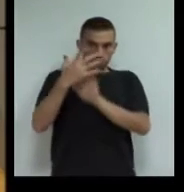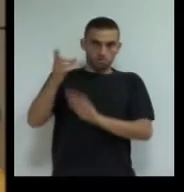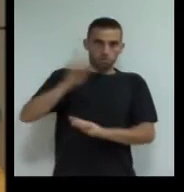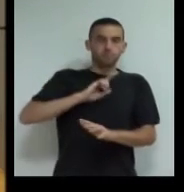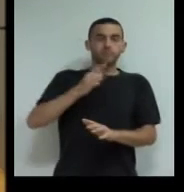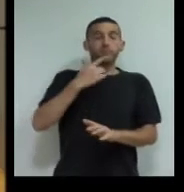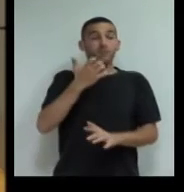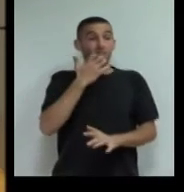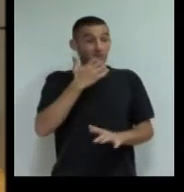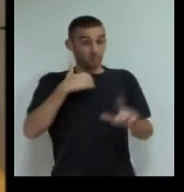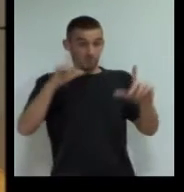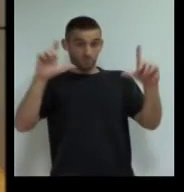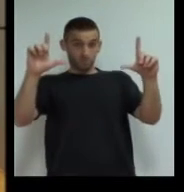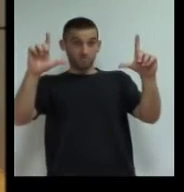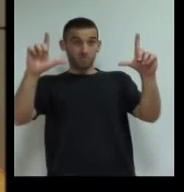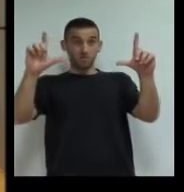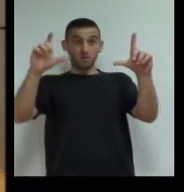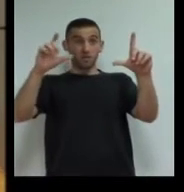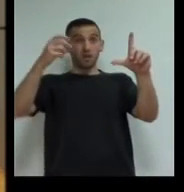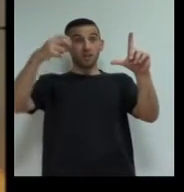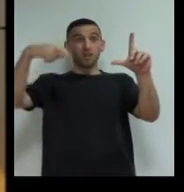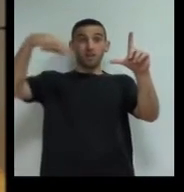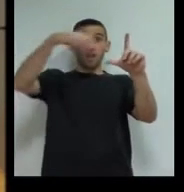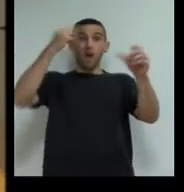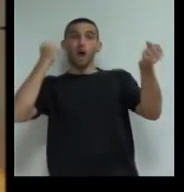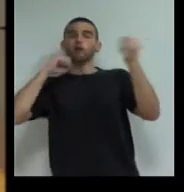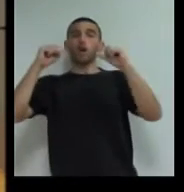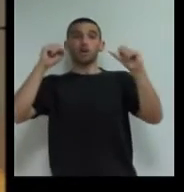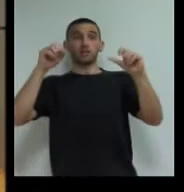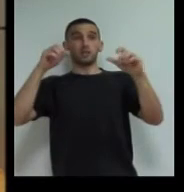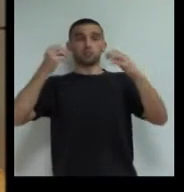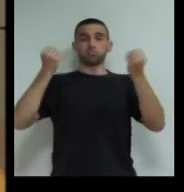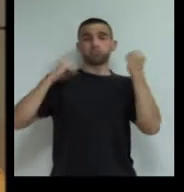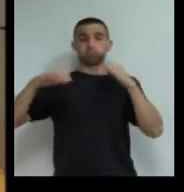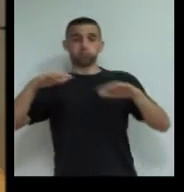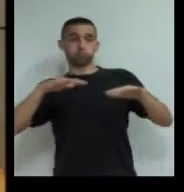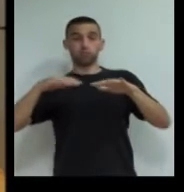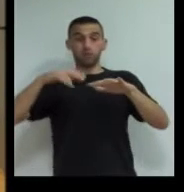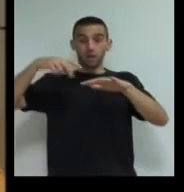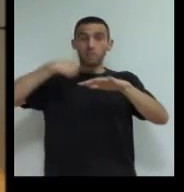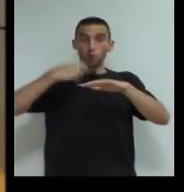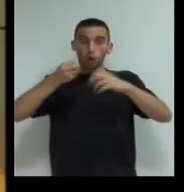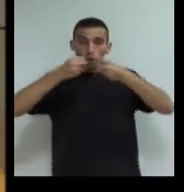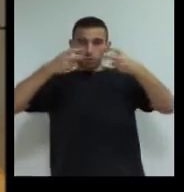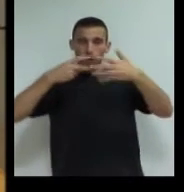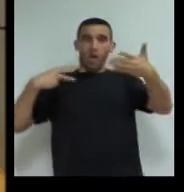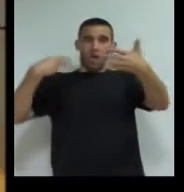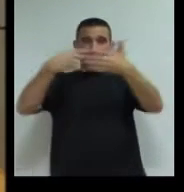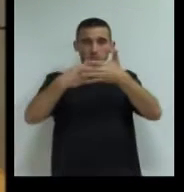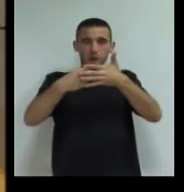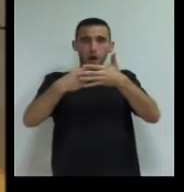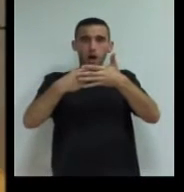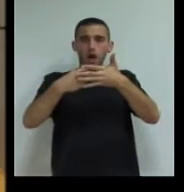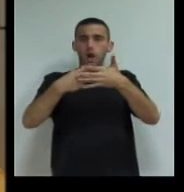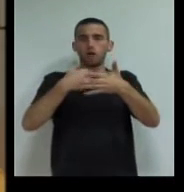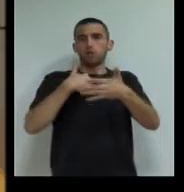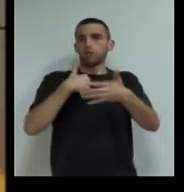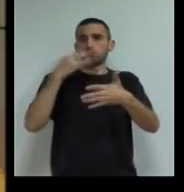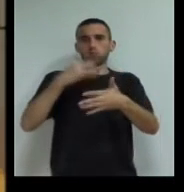caja del escenario, o sea, no subo telón. O sea, yo quiero, o sea, me gustaría que la gente, coño,